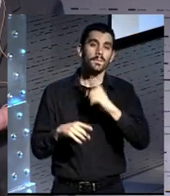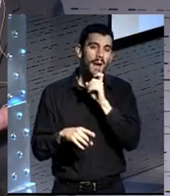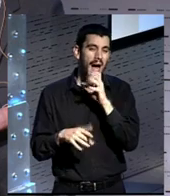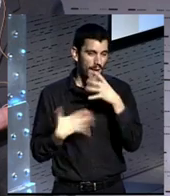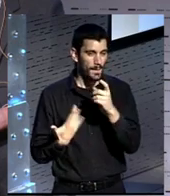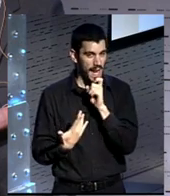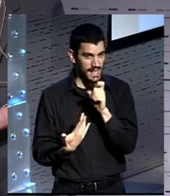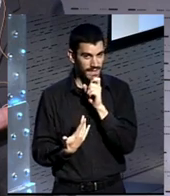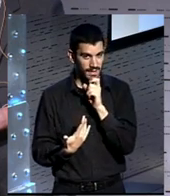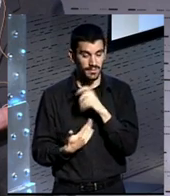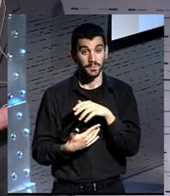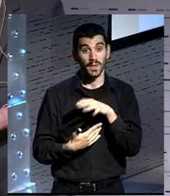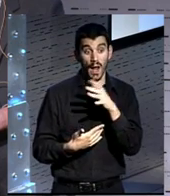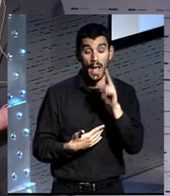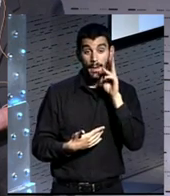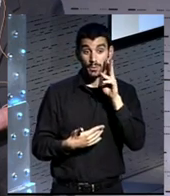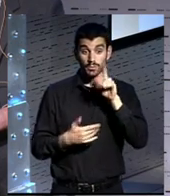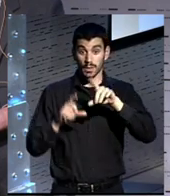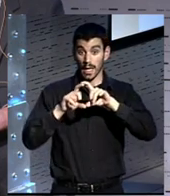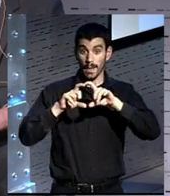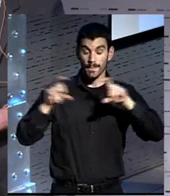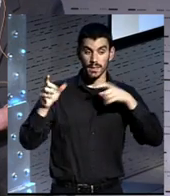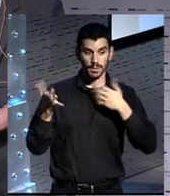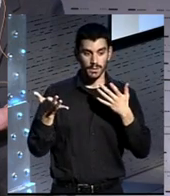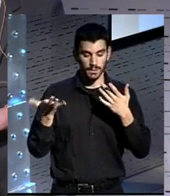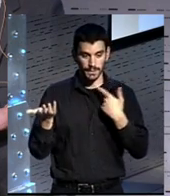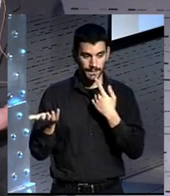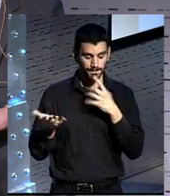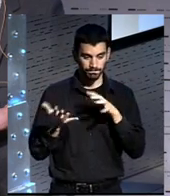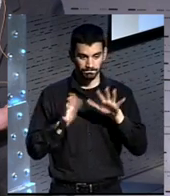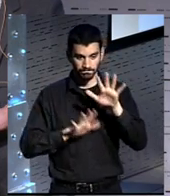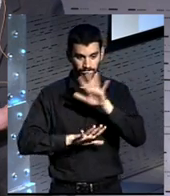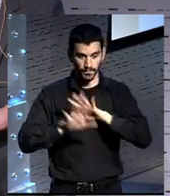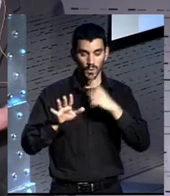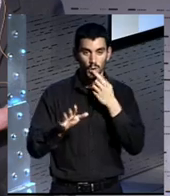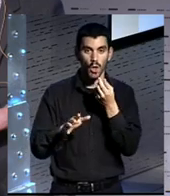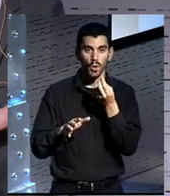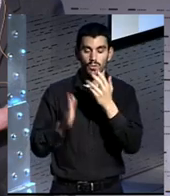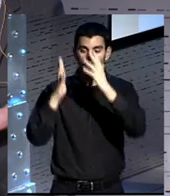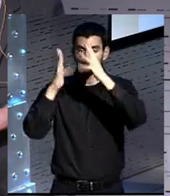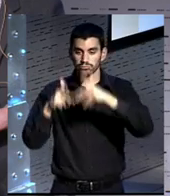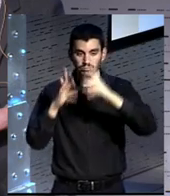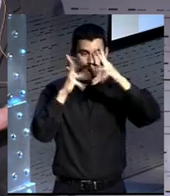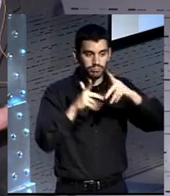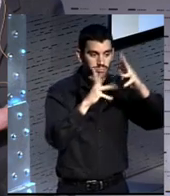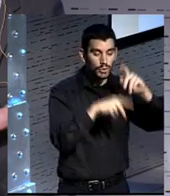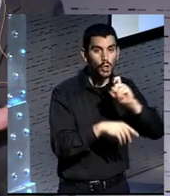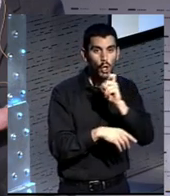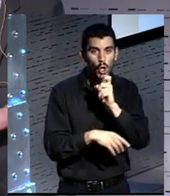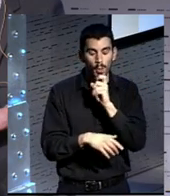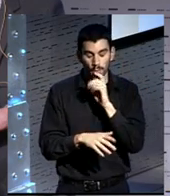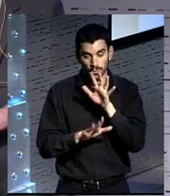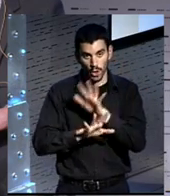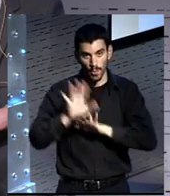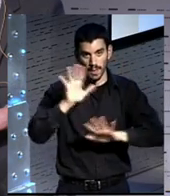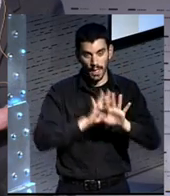de paradigma está haciendo que en general las organizaciones pues tengan dificultades para cuantificar, para saber manejar correctamente el marketing, pero creo que